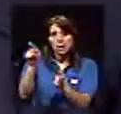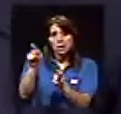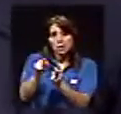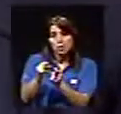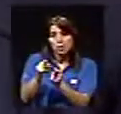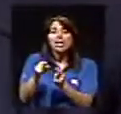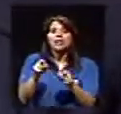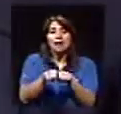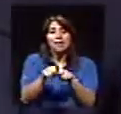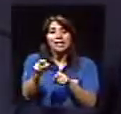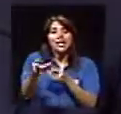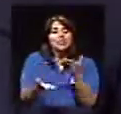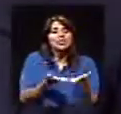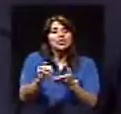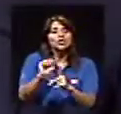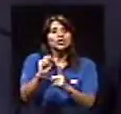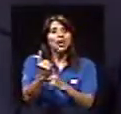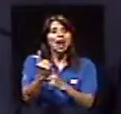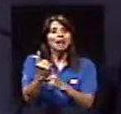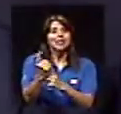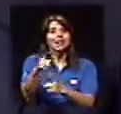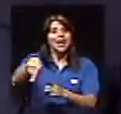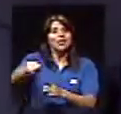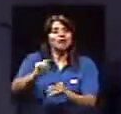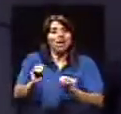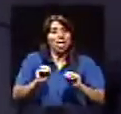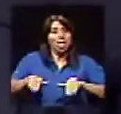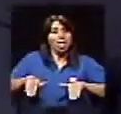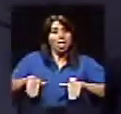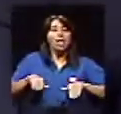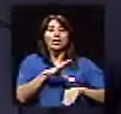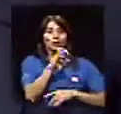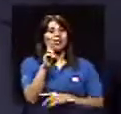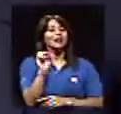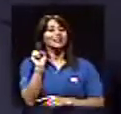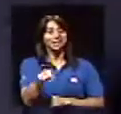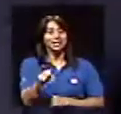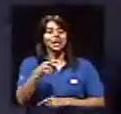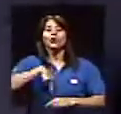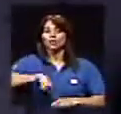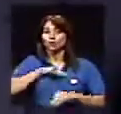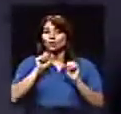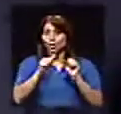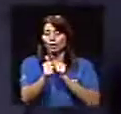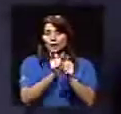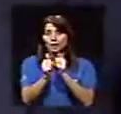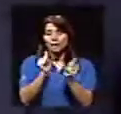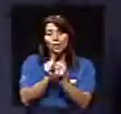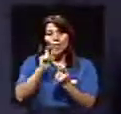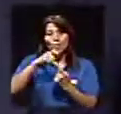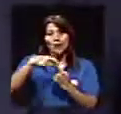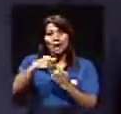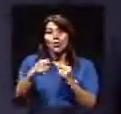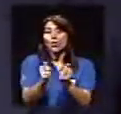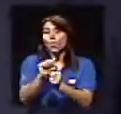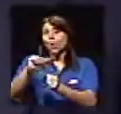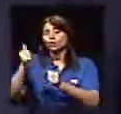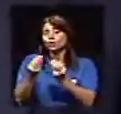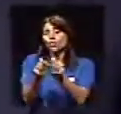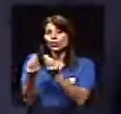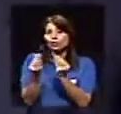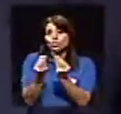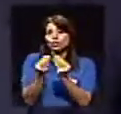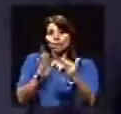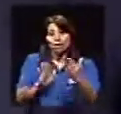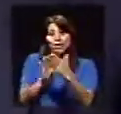servicios sociales que no se tienen como los tenemos en Costa Rica, nosotros podemos competir con el banano y con otros productos frente a países como